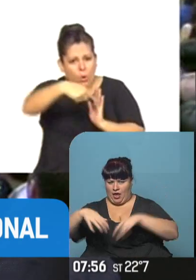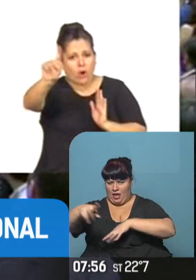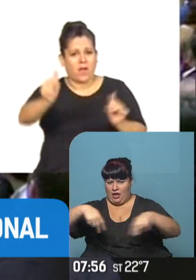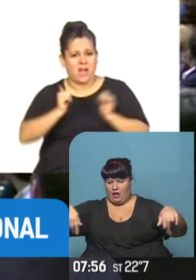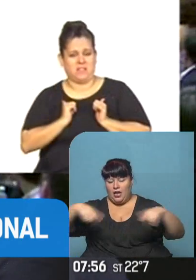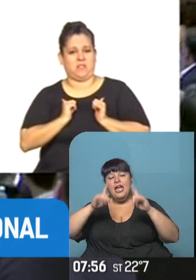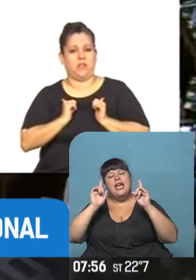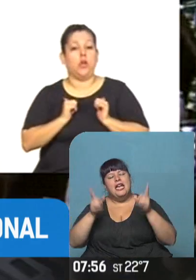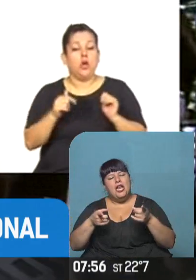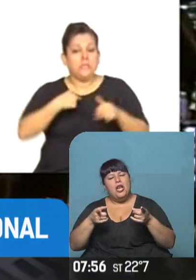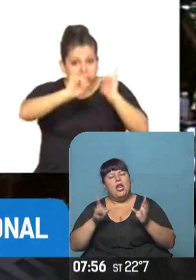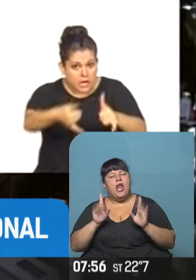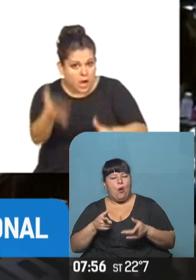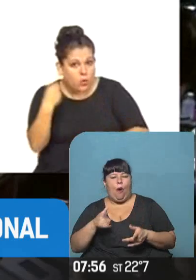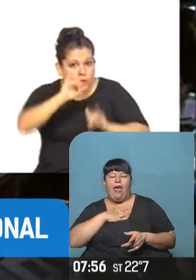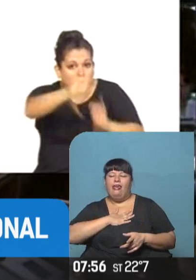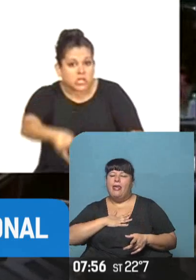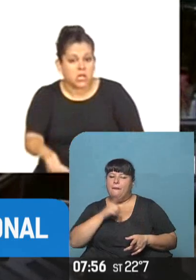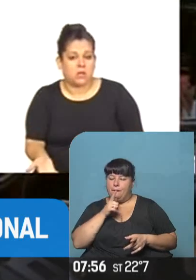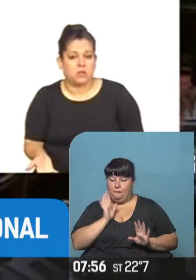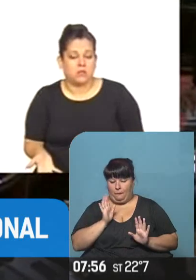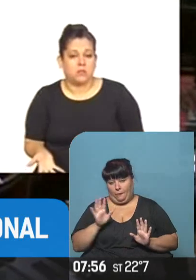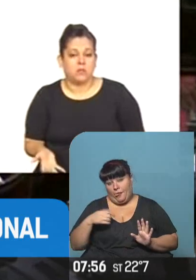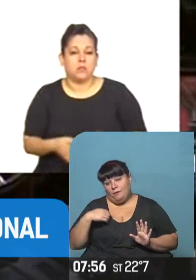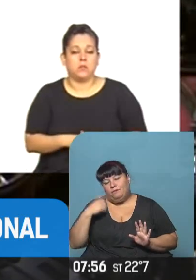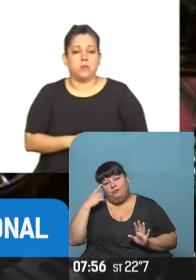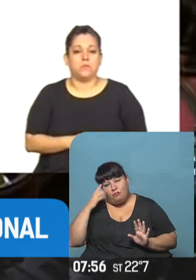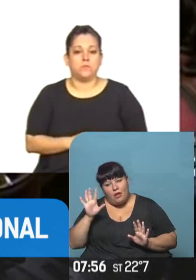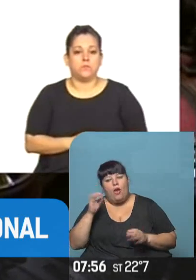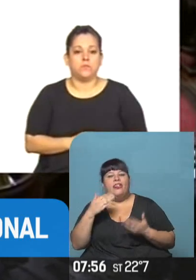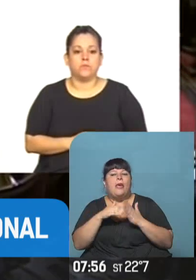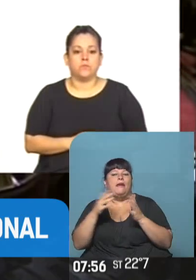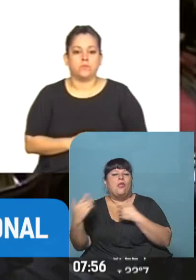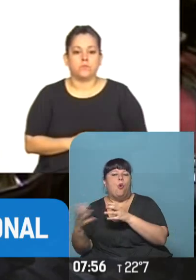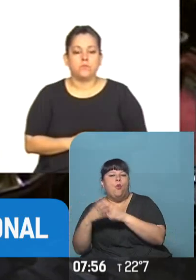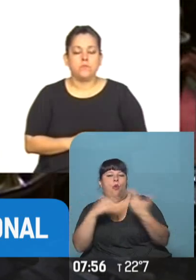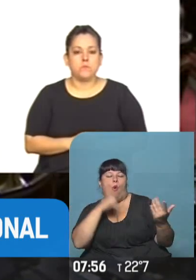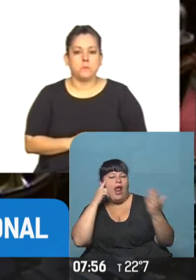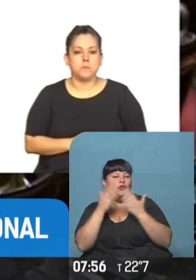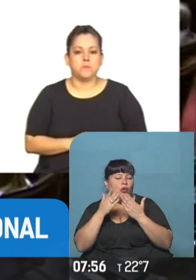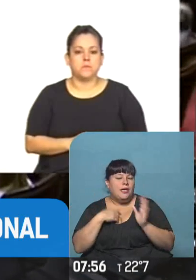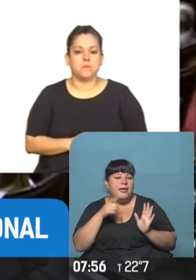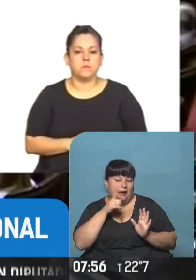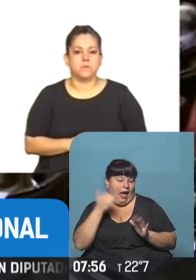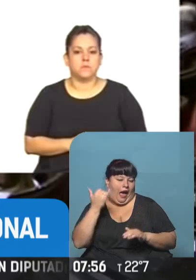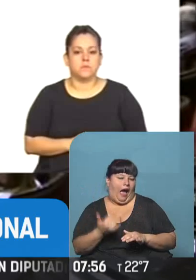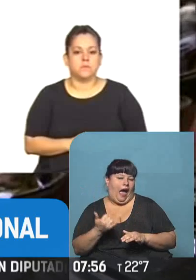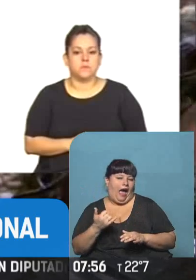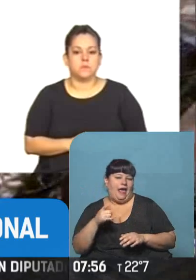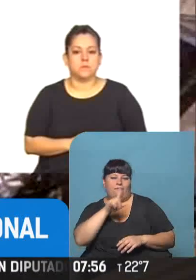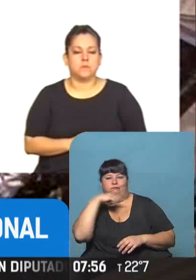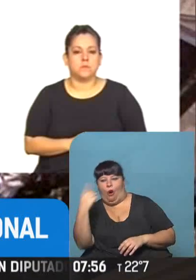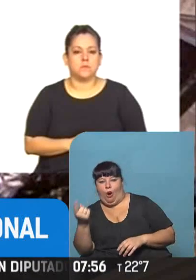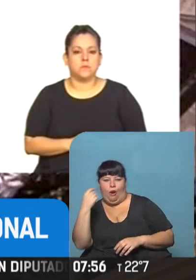por... Igualmente da la sensación de que, según desde que vereda lo mires y analices, vas a encontrar respuestas,